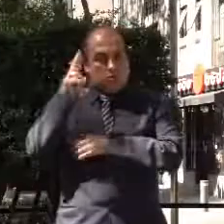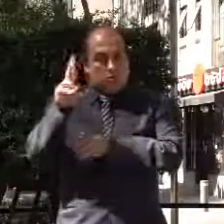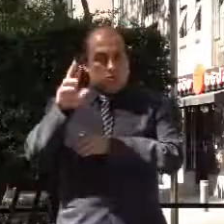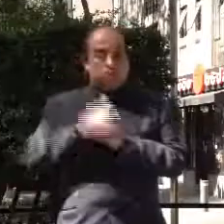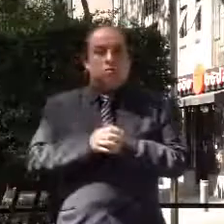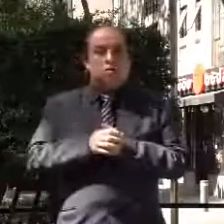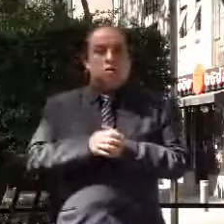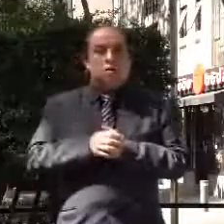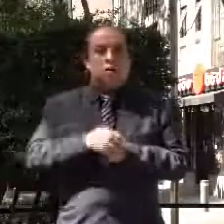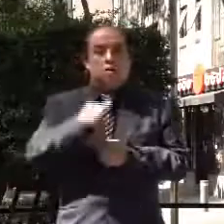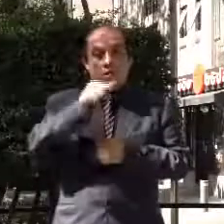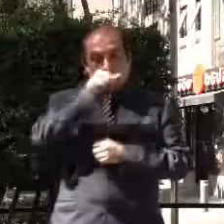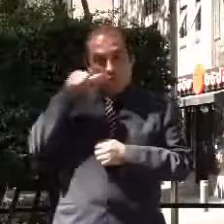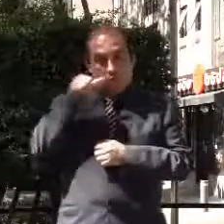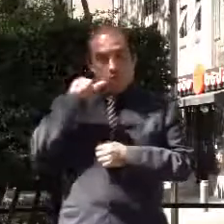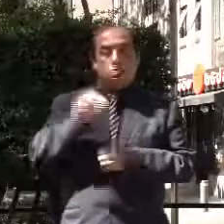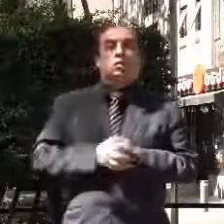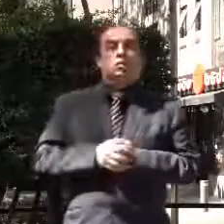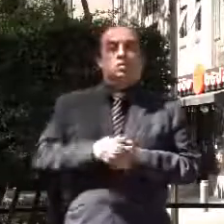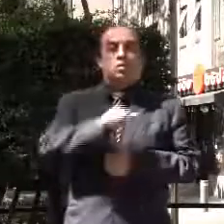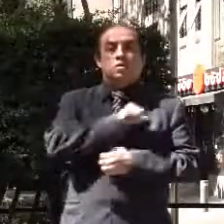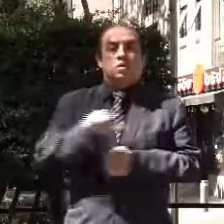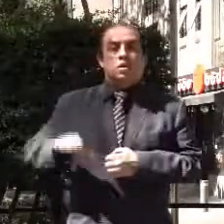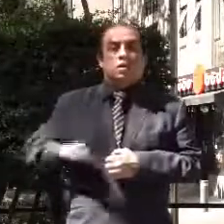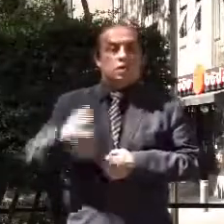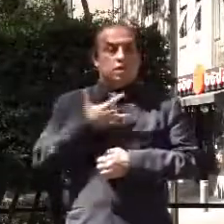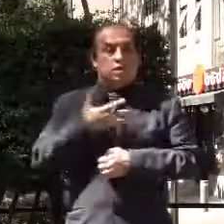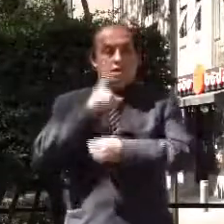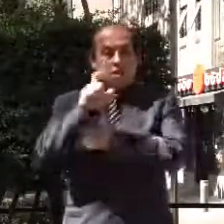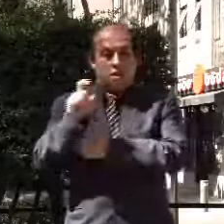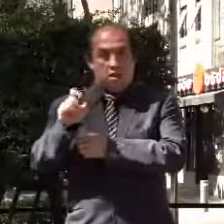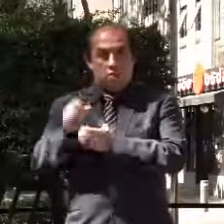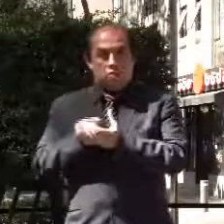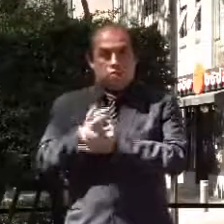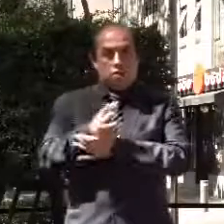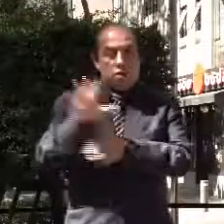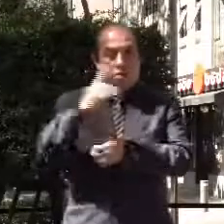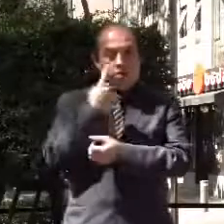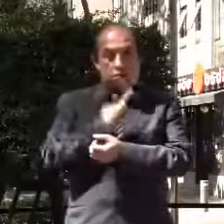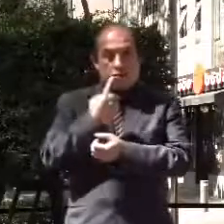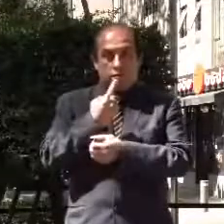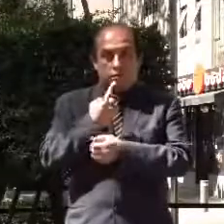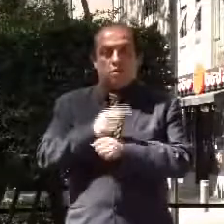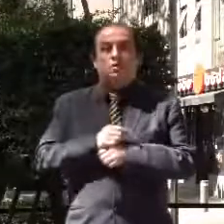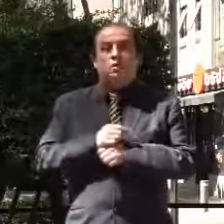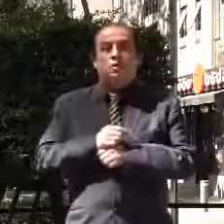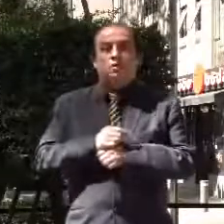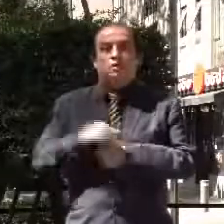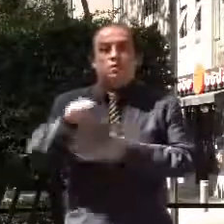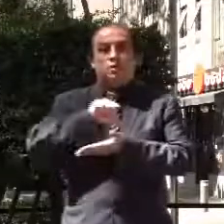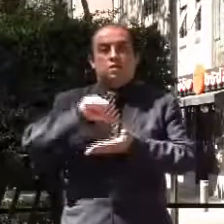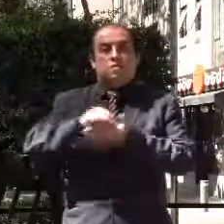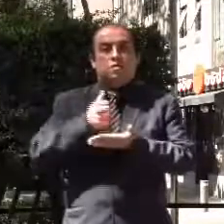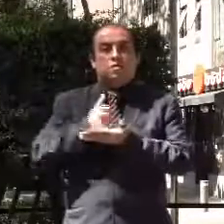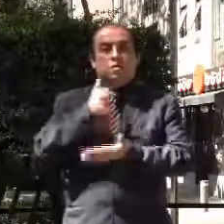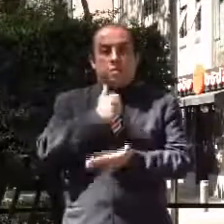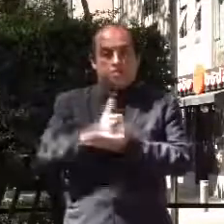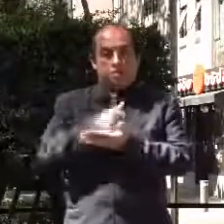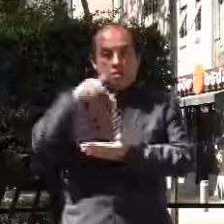La Benito Juárez es una alcaldía donde corre prácticamente el agua porque es el centro de la ciudad. De aquí se